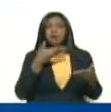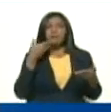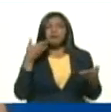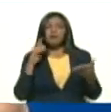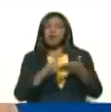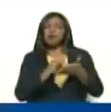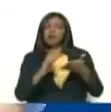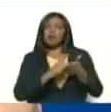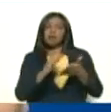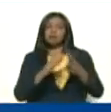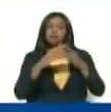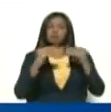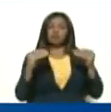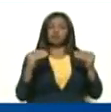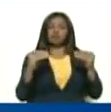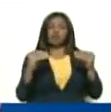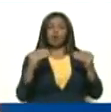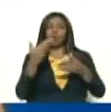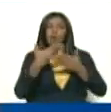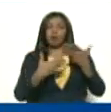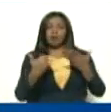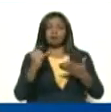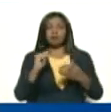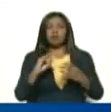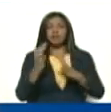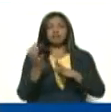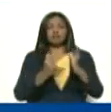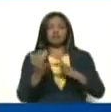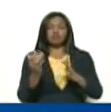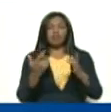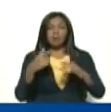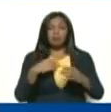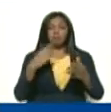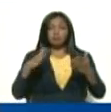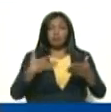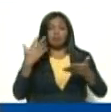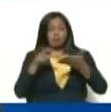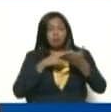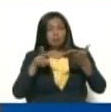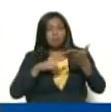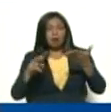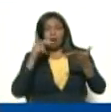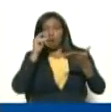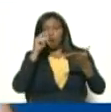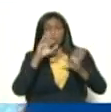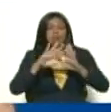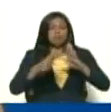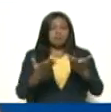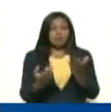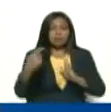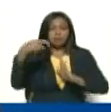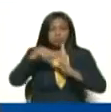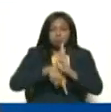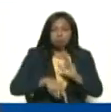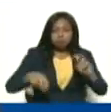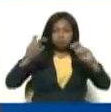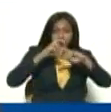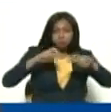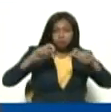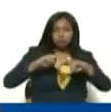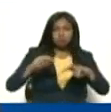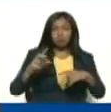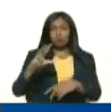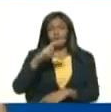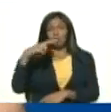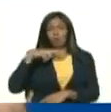libro de toda la literatura que hay sobre Jesús para estudiarlo? Y este hombre, que es un biblista y además de mucha categoría